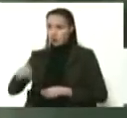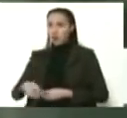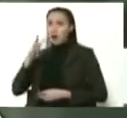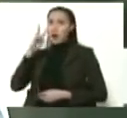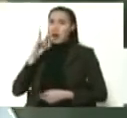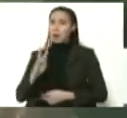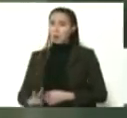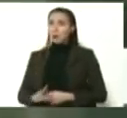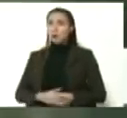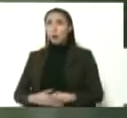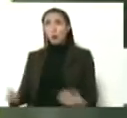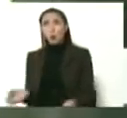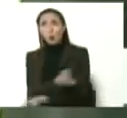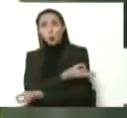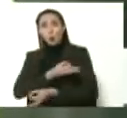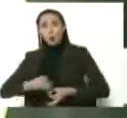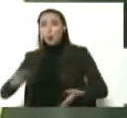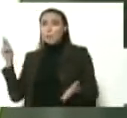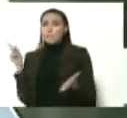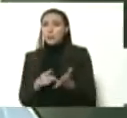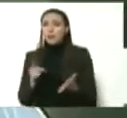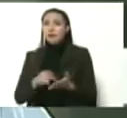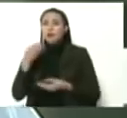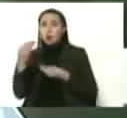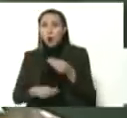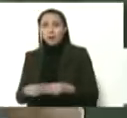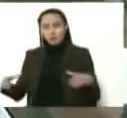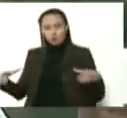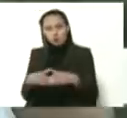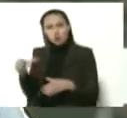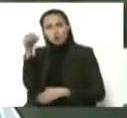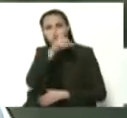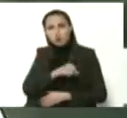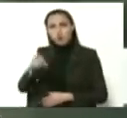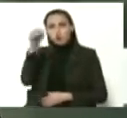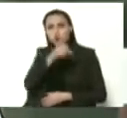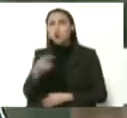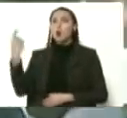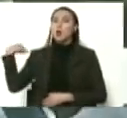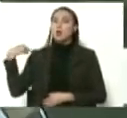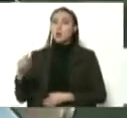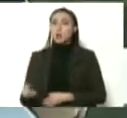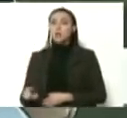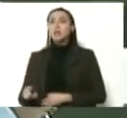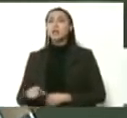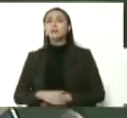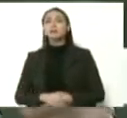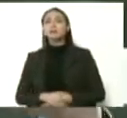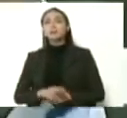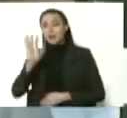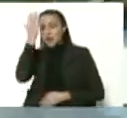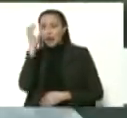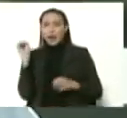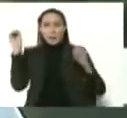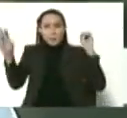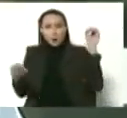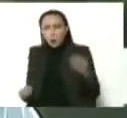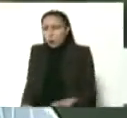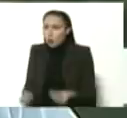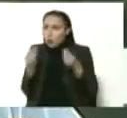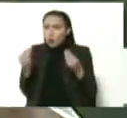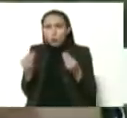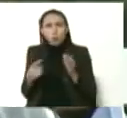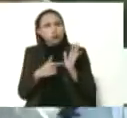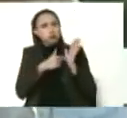acá con la maravillosa presentación del Grupo Tradiciones de Venezuela, que tiene, como tiene el carnaval venezolano, infinidad de